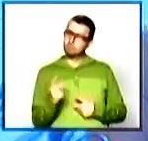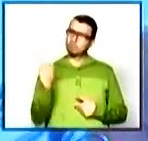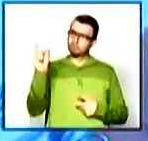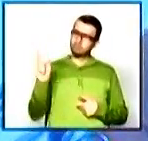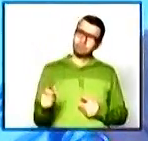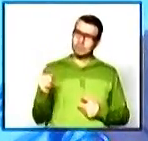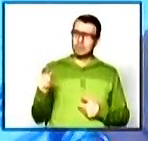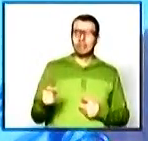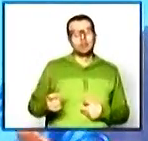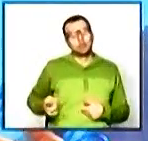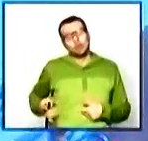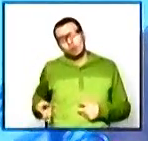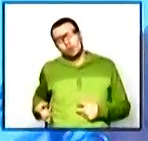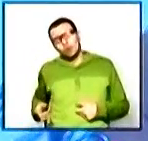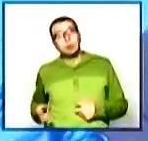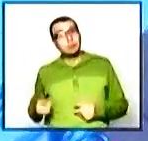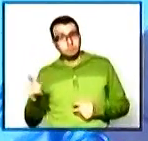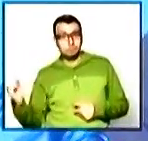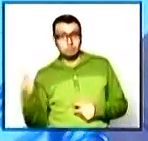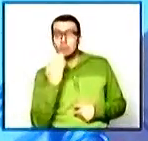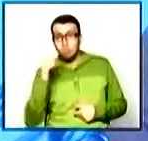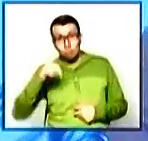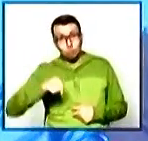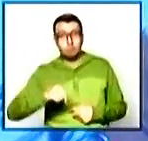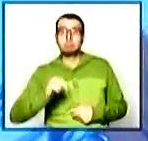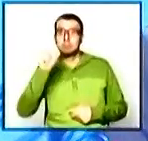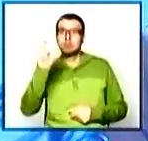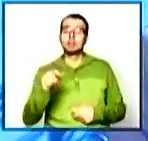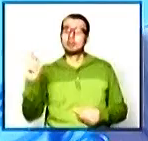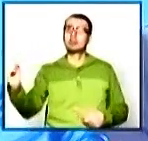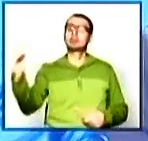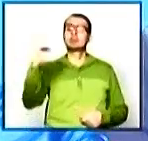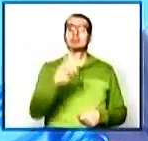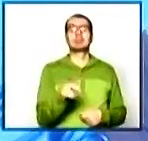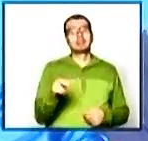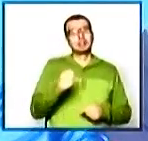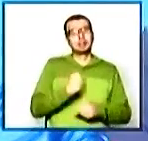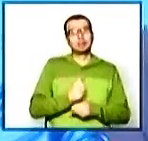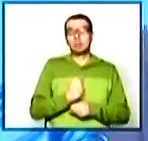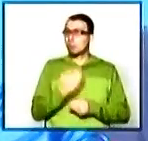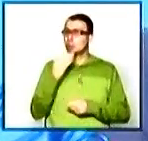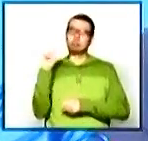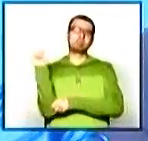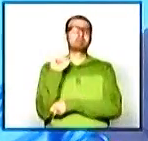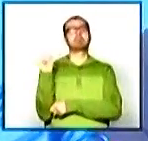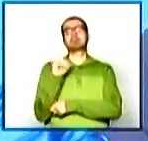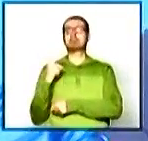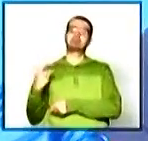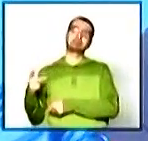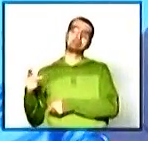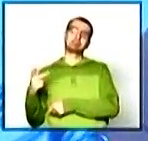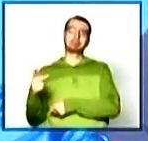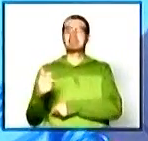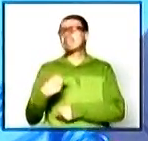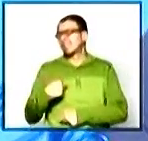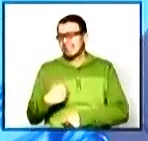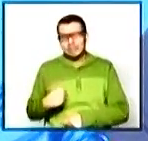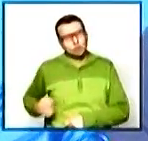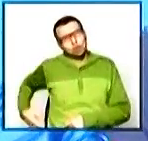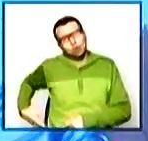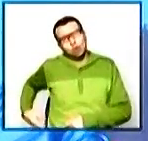con dolor crónico. Entonces llegaba un paciente con un dolor en la columna, venía de un viaje, no aguantaba el dolor en la cintura